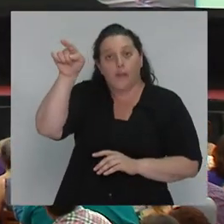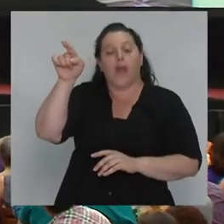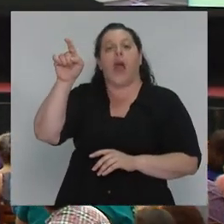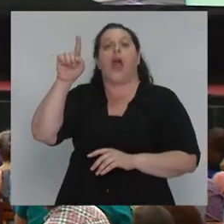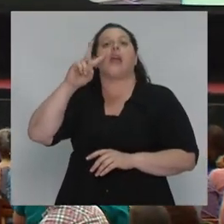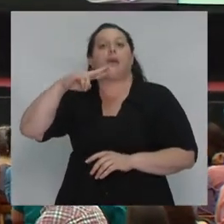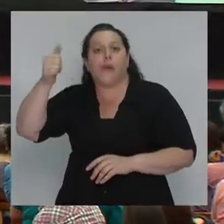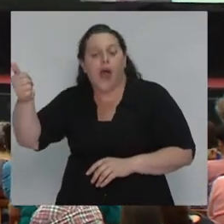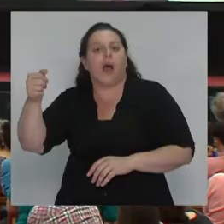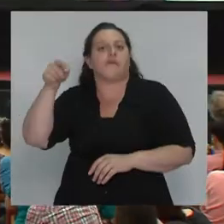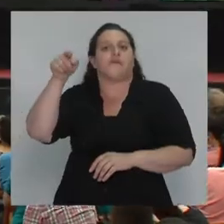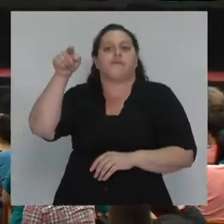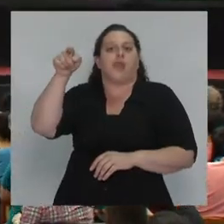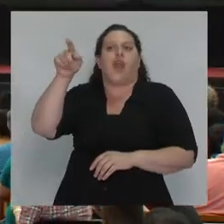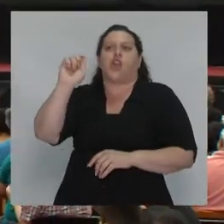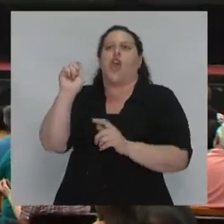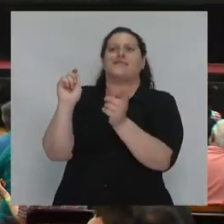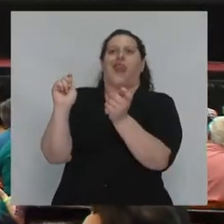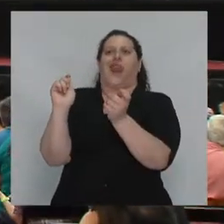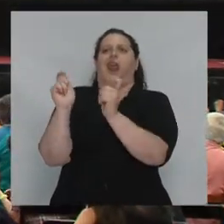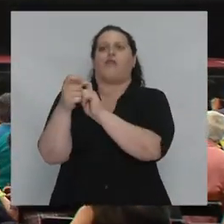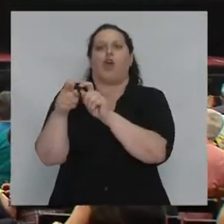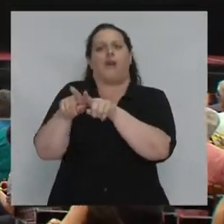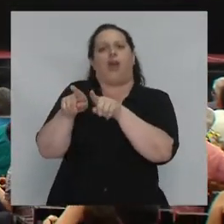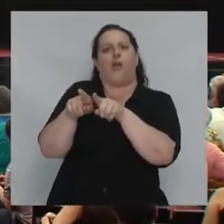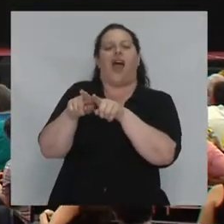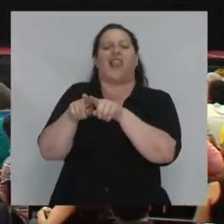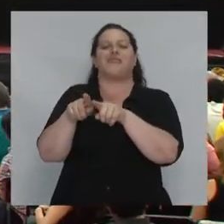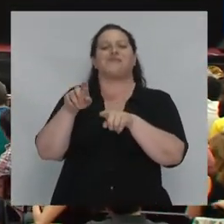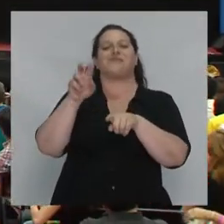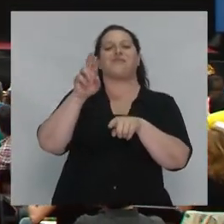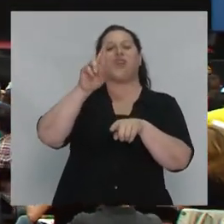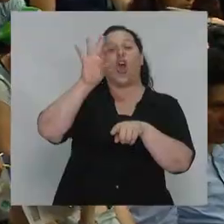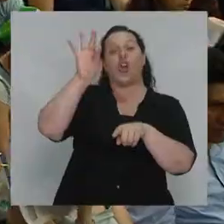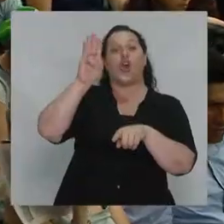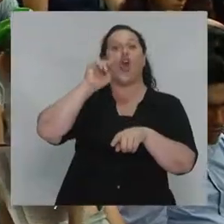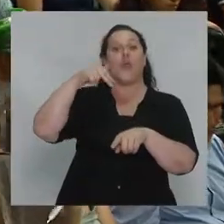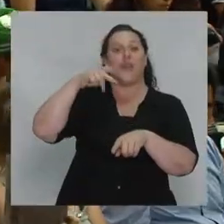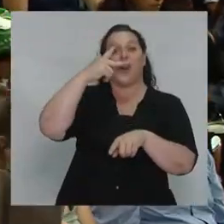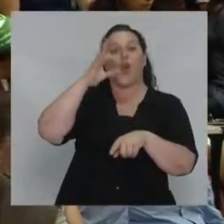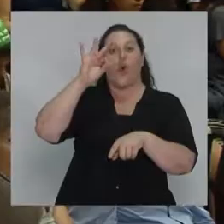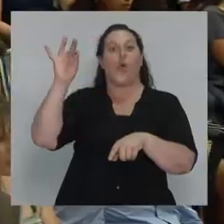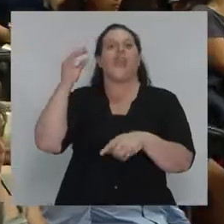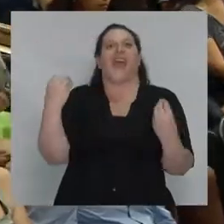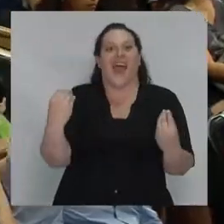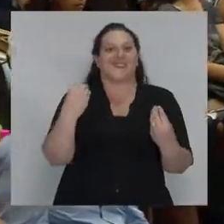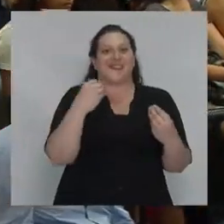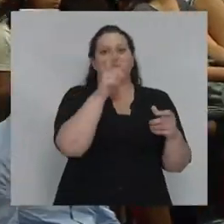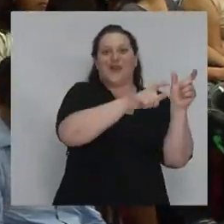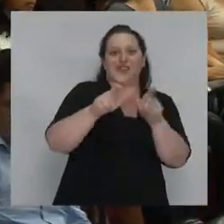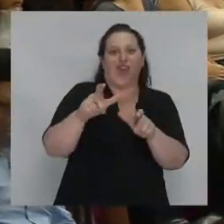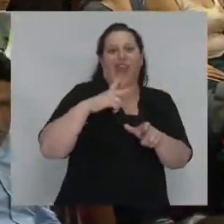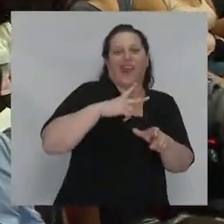que no es una reforma a lo Robin Hood, que le quitaba a los ricos y le daba a los pobres, sino a lo Hood